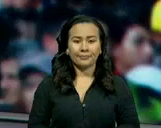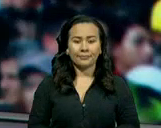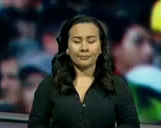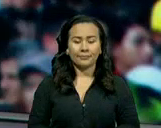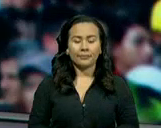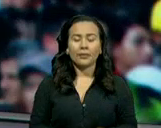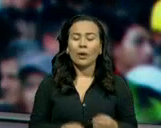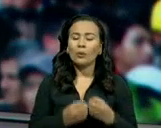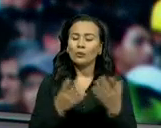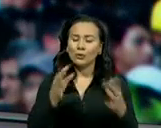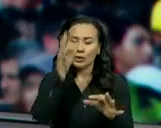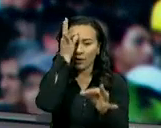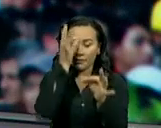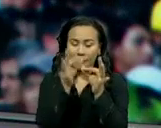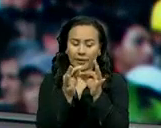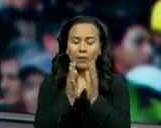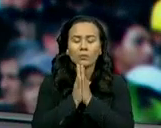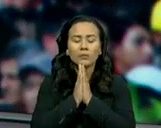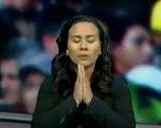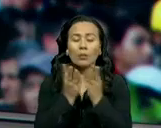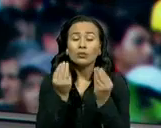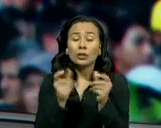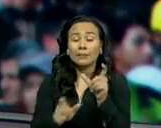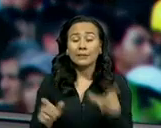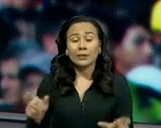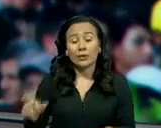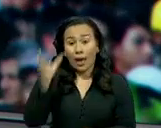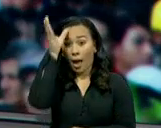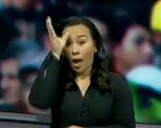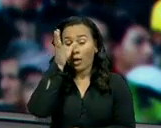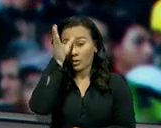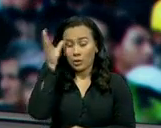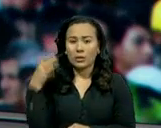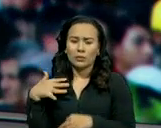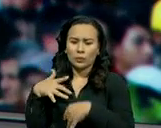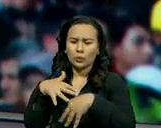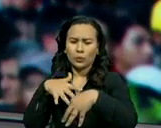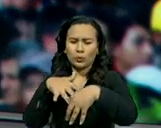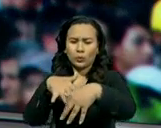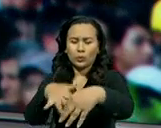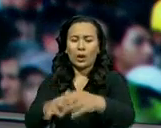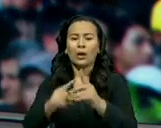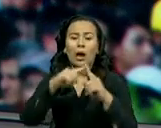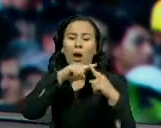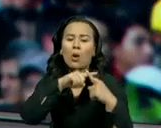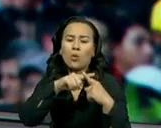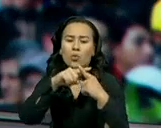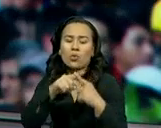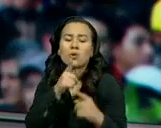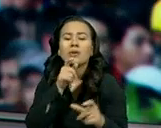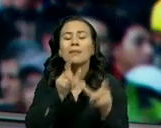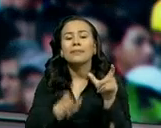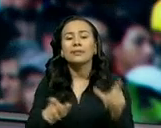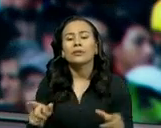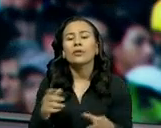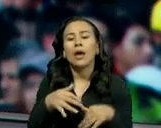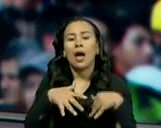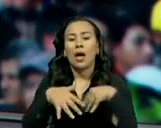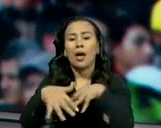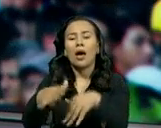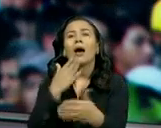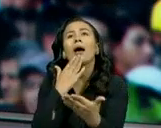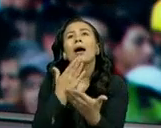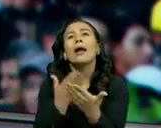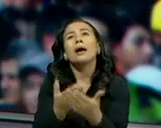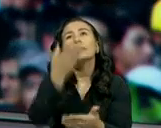Con profunda fe, mañana miles de fieles católicos participarán de la tradicional procesión del Cristo del Consuelo para agradecer a Dios o pedir